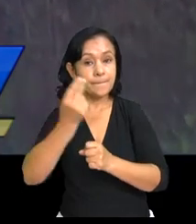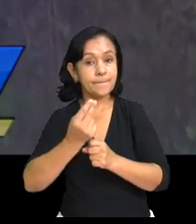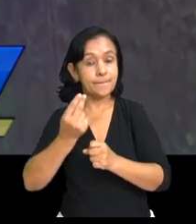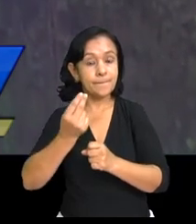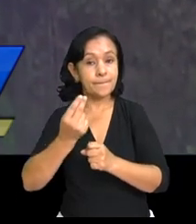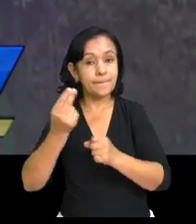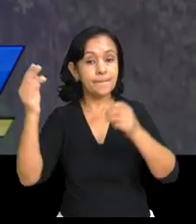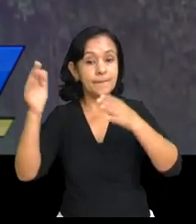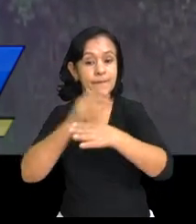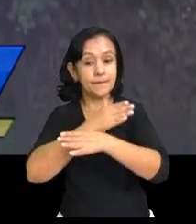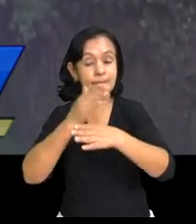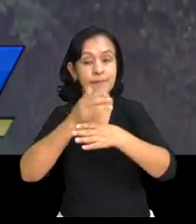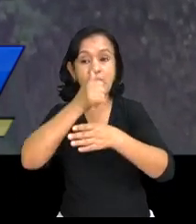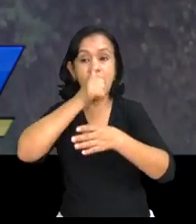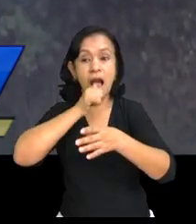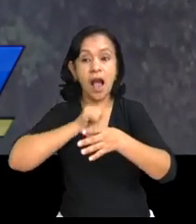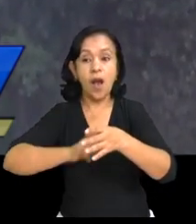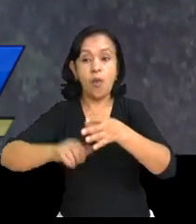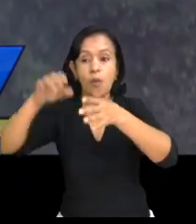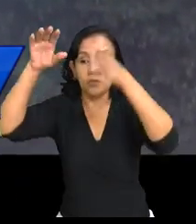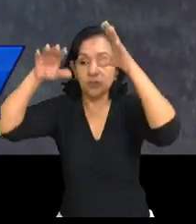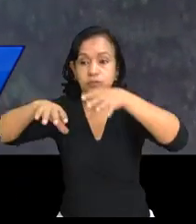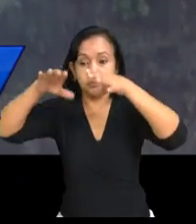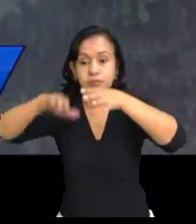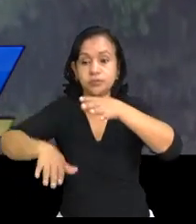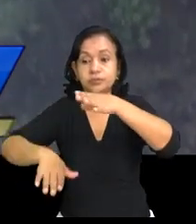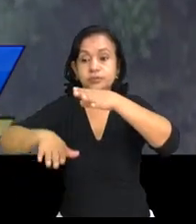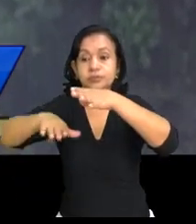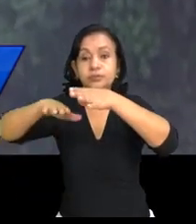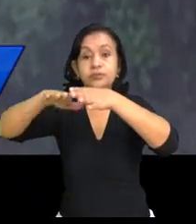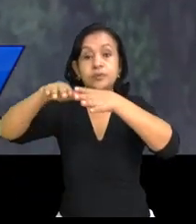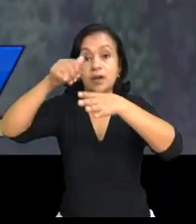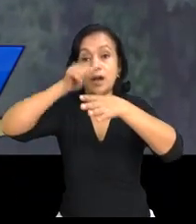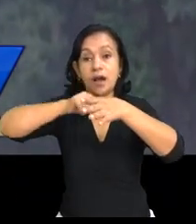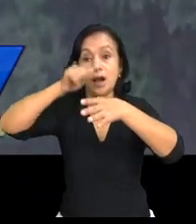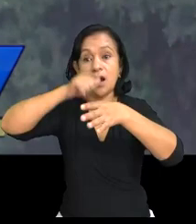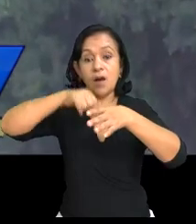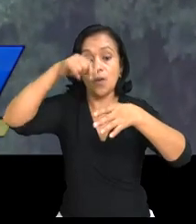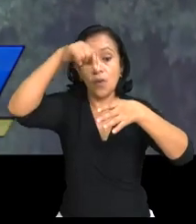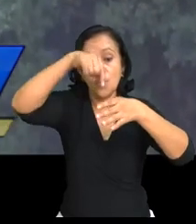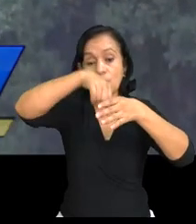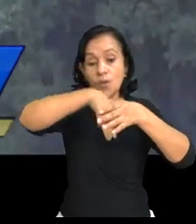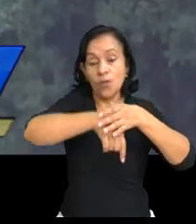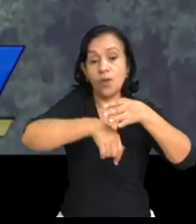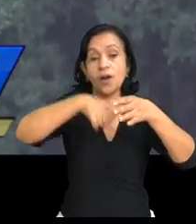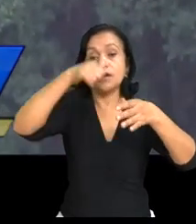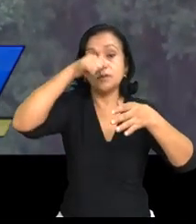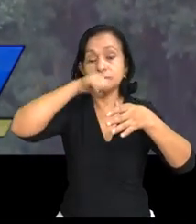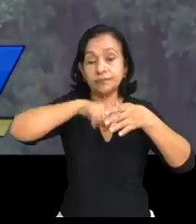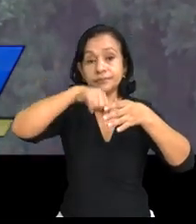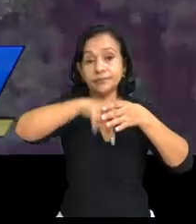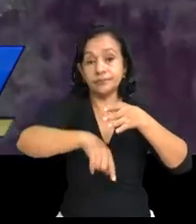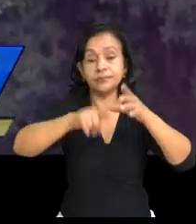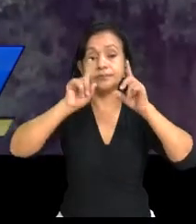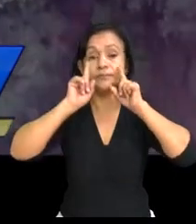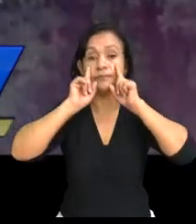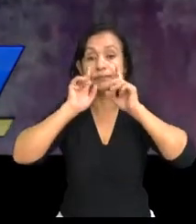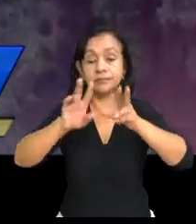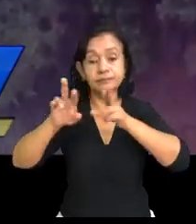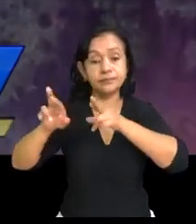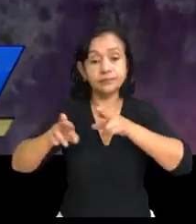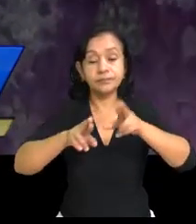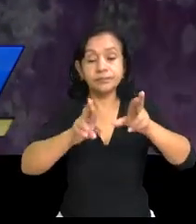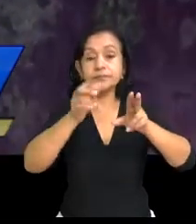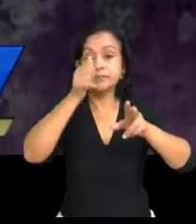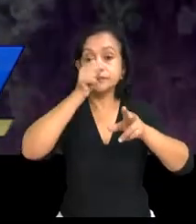utilizar sistemas de acopio, utilizar sistemas de inyección en el subsuelo, proteger nuestras fuentes de agua para